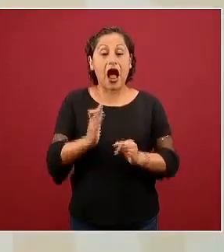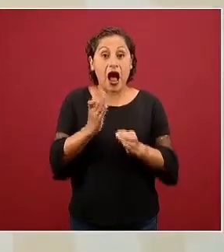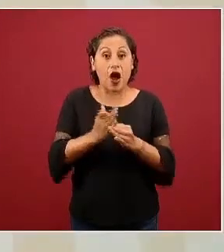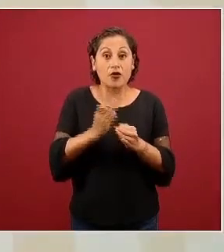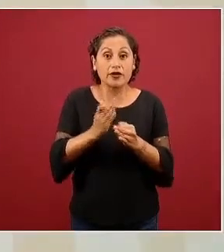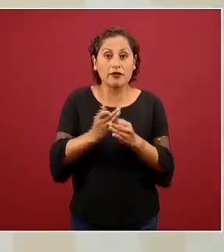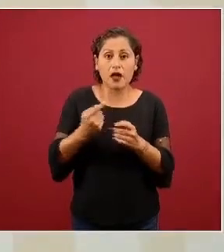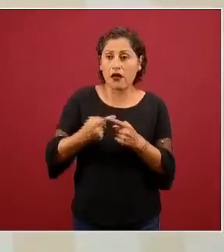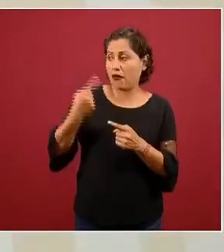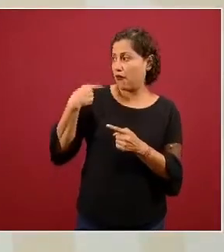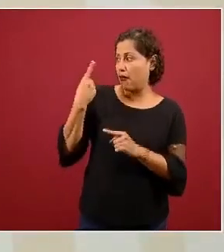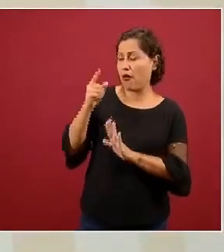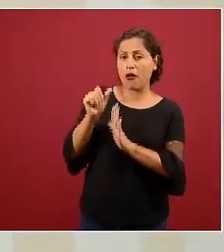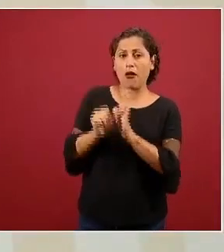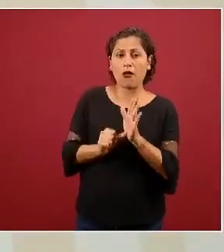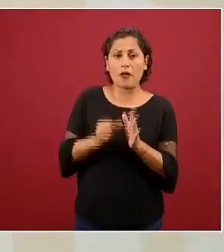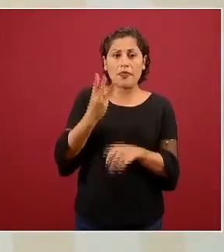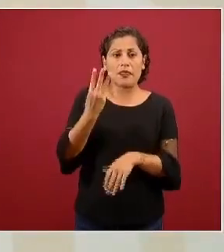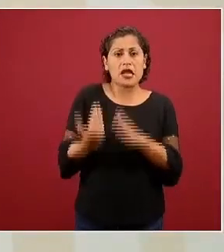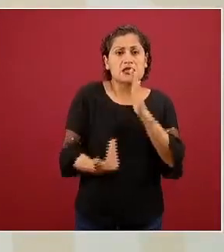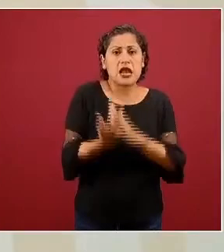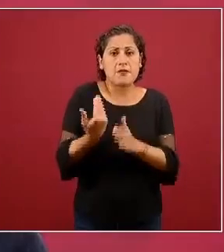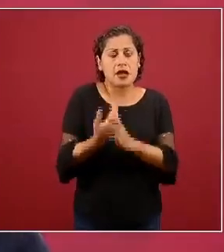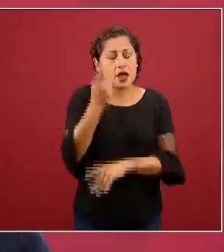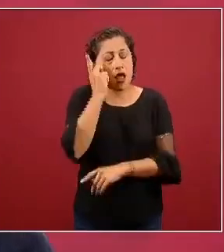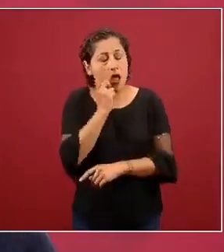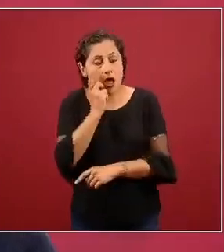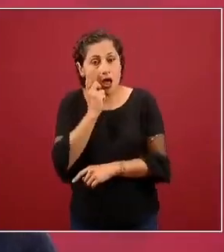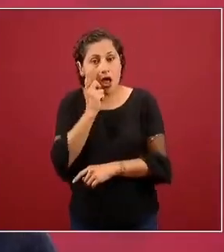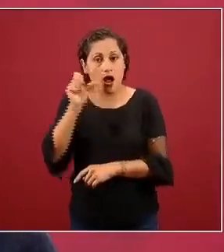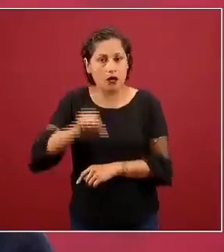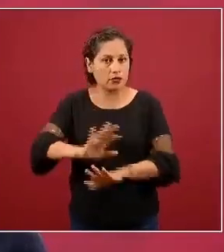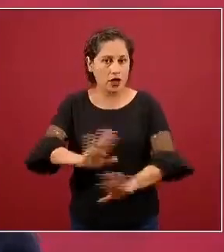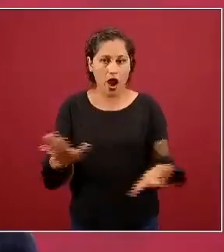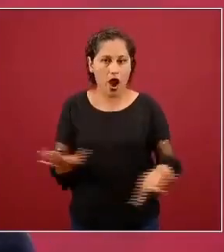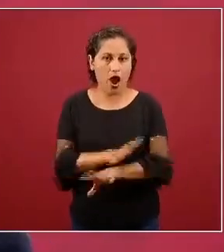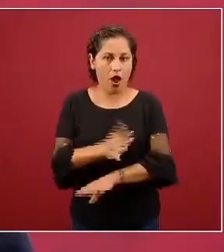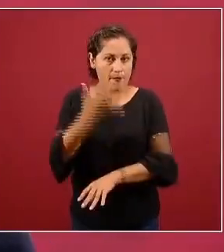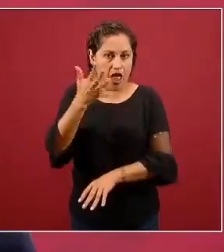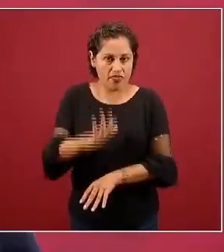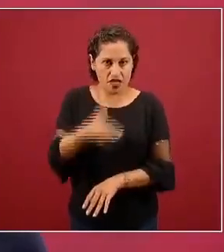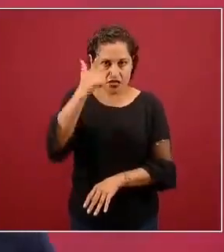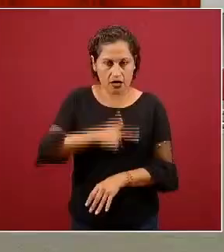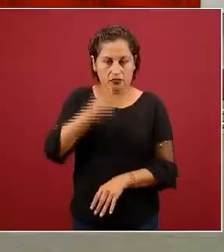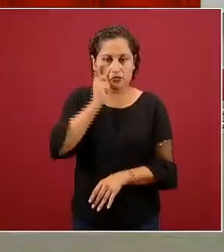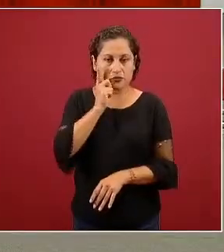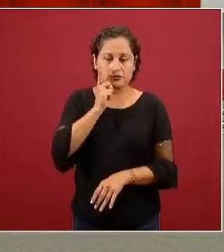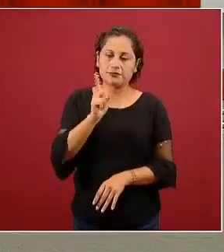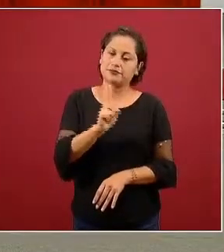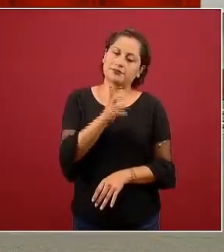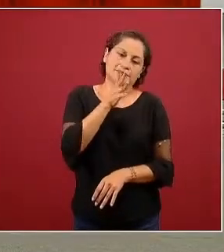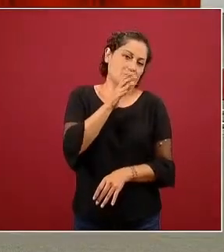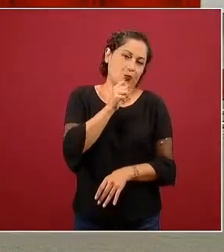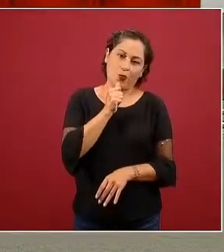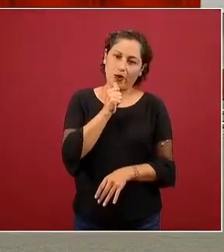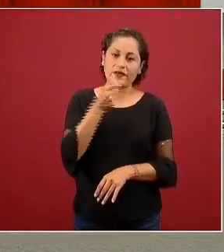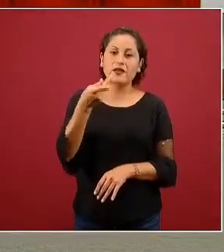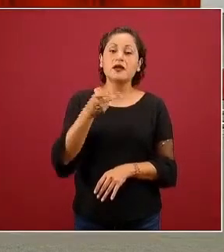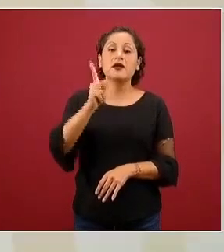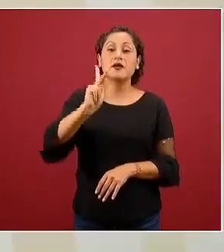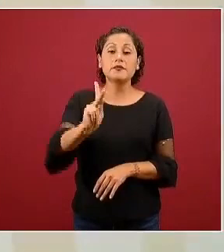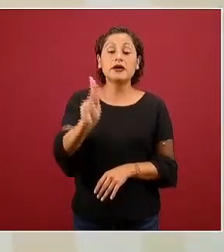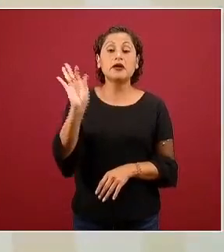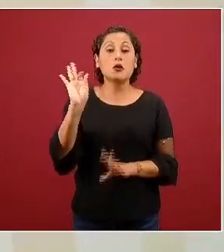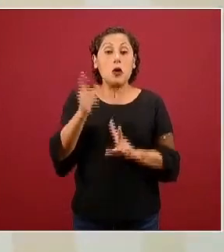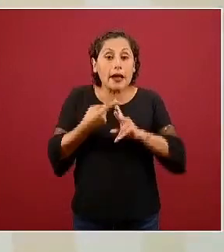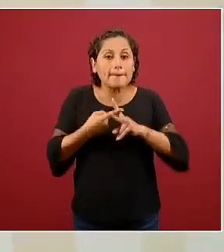ha acostado en el último mes a las 3 de la mañana y hoy le digo que se duerma a las 10, pues no va a poder, pero es